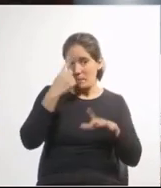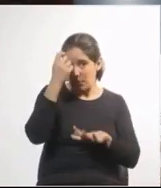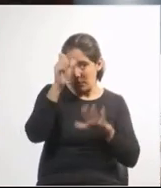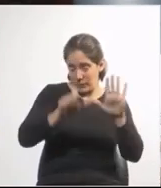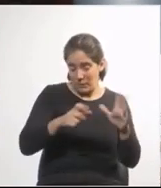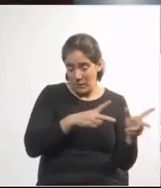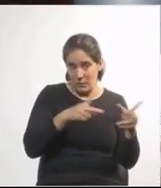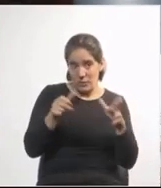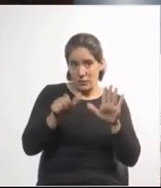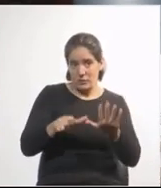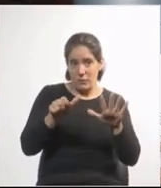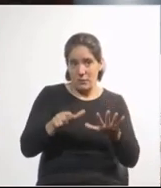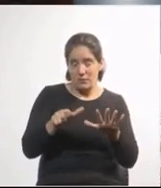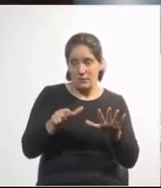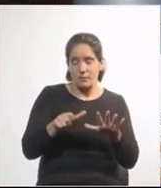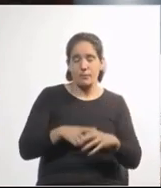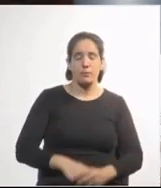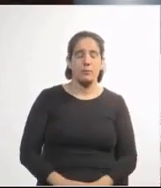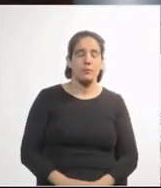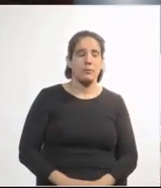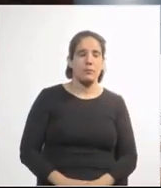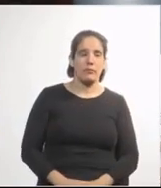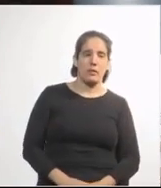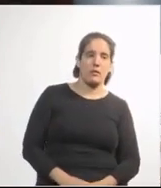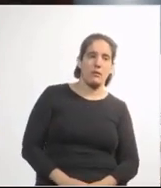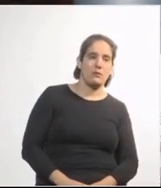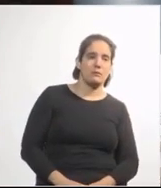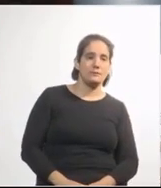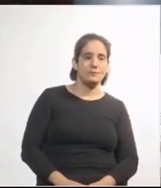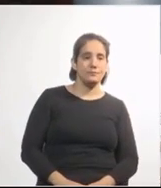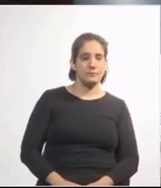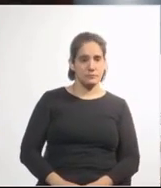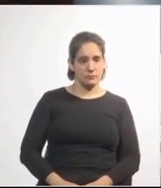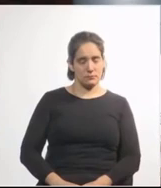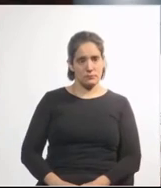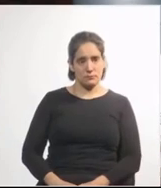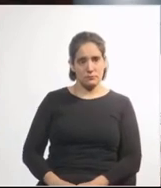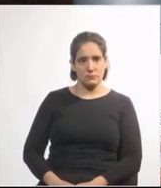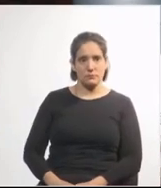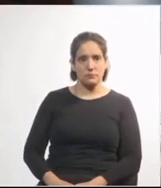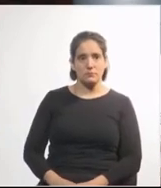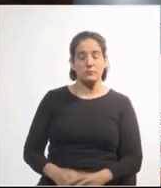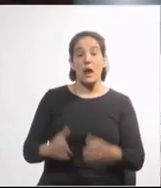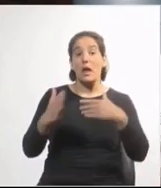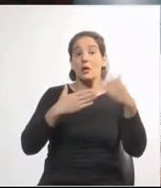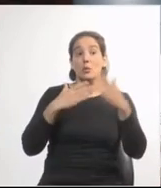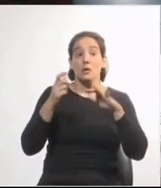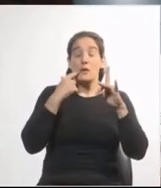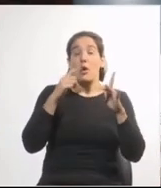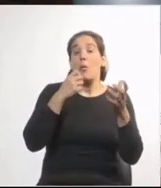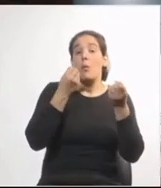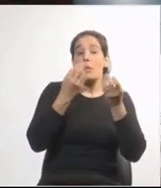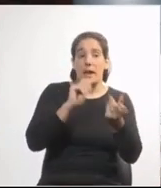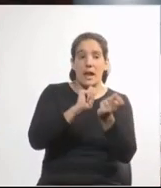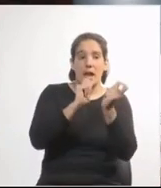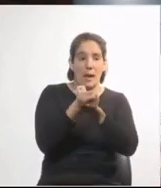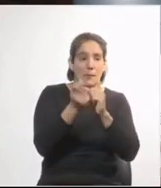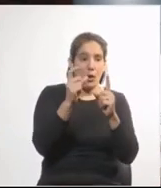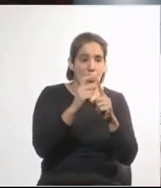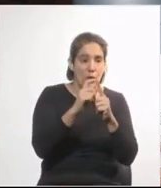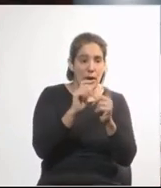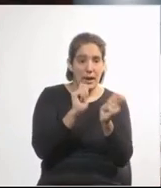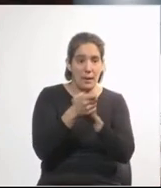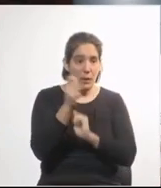supera lo acumulado en todo el 2022. Despejado del resultado, la diferencia que provoca el tipo de cambio en